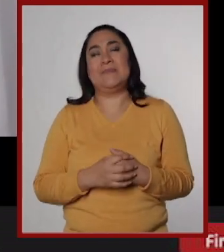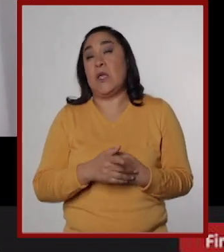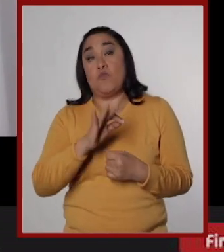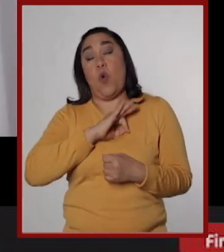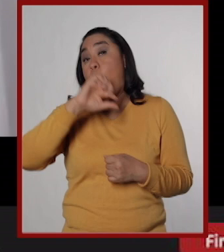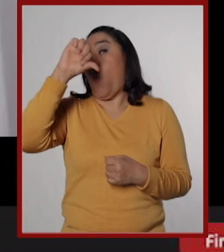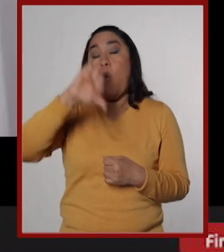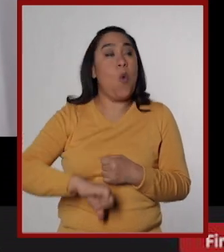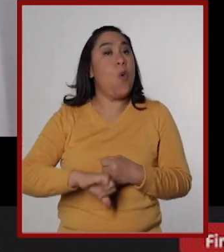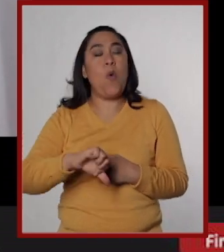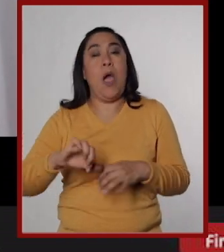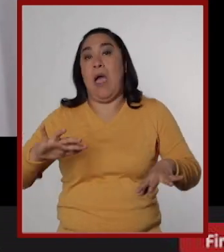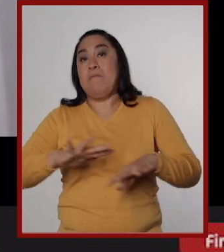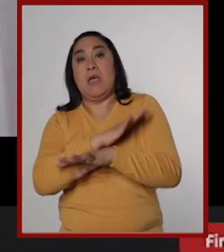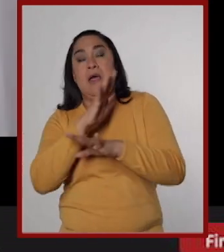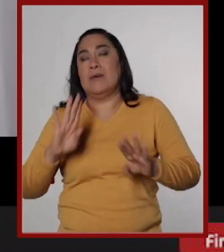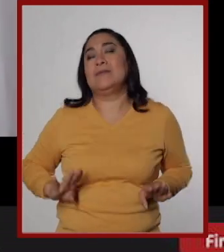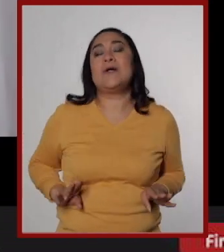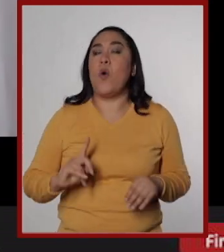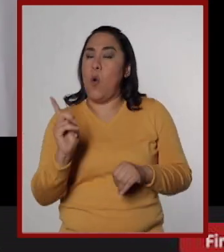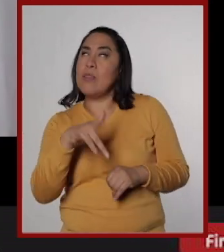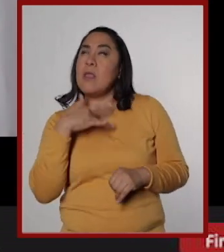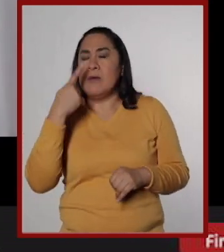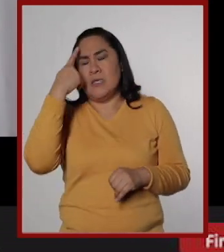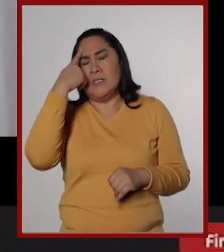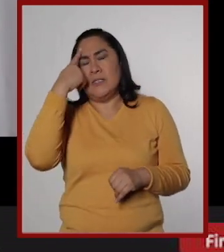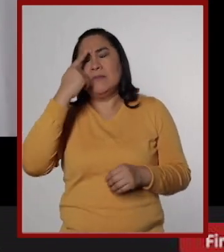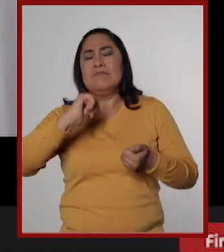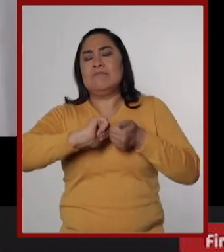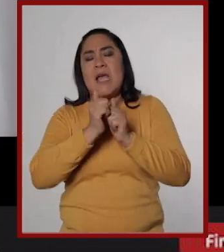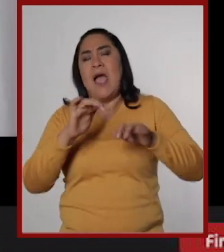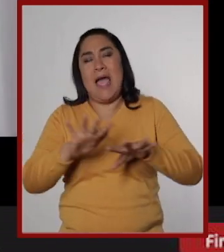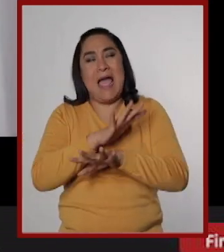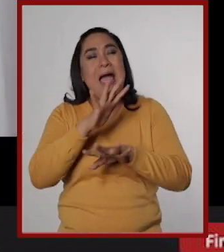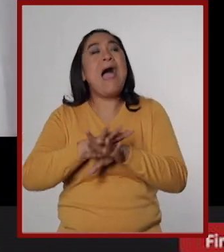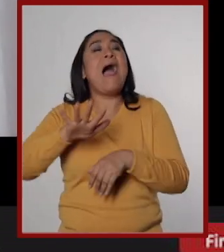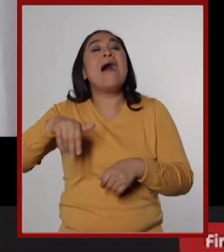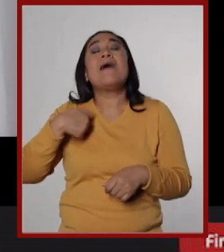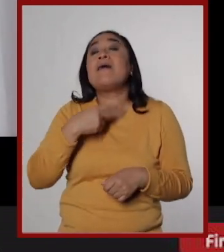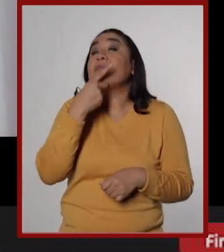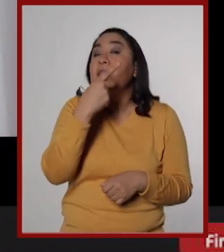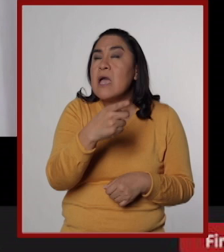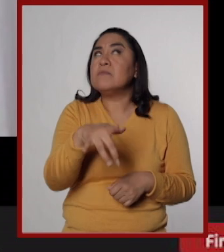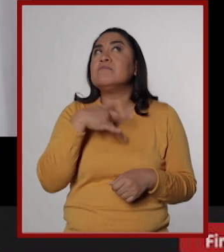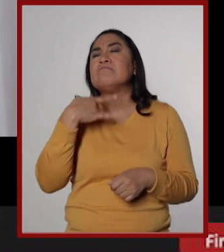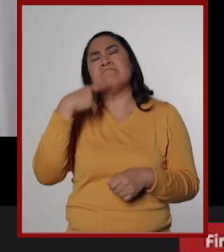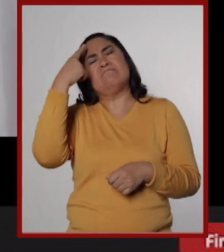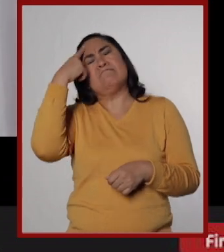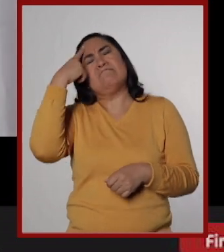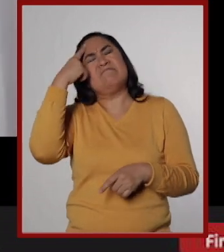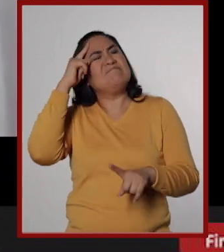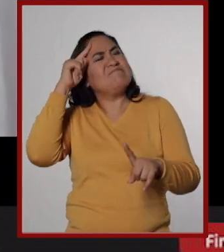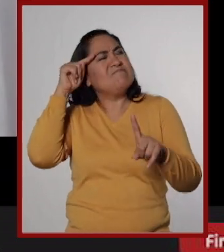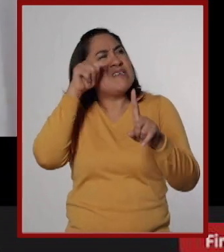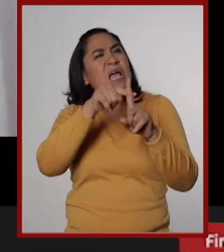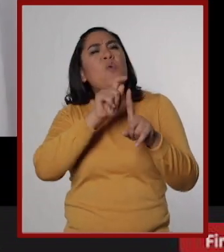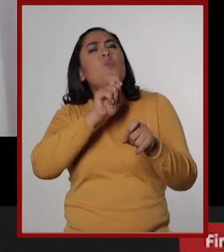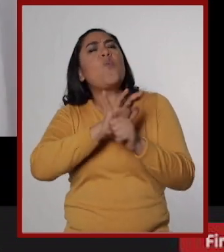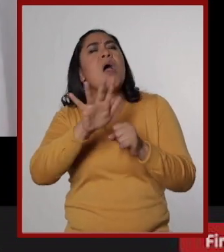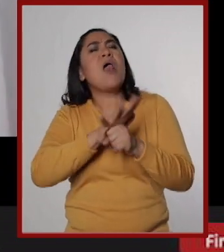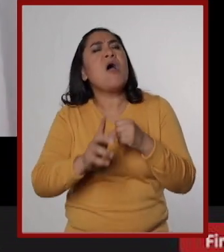vas a resolver así de un momento a otro, sino tienes que programarte distinto. Por eso les decía yo que tener un enfoque distinto de lo que es el